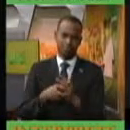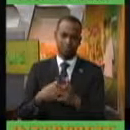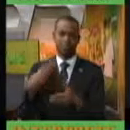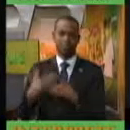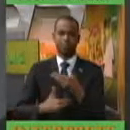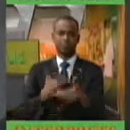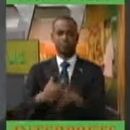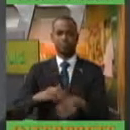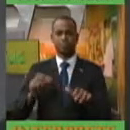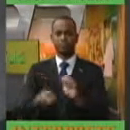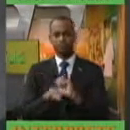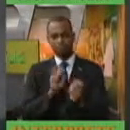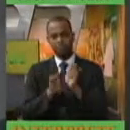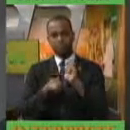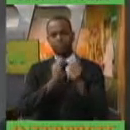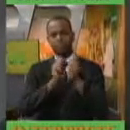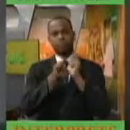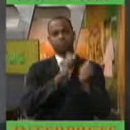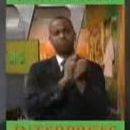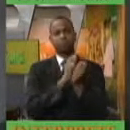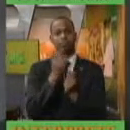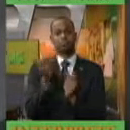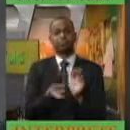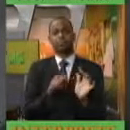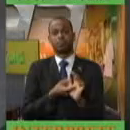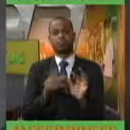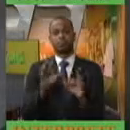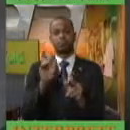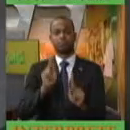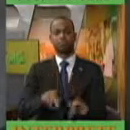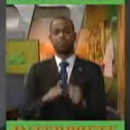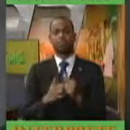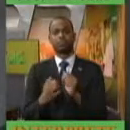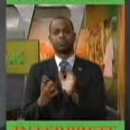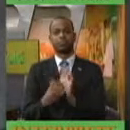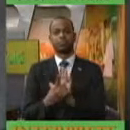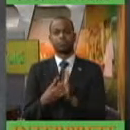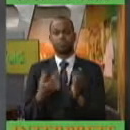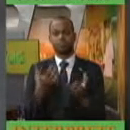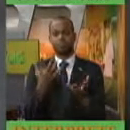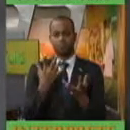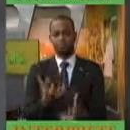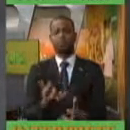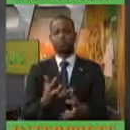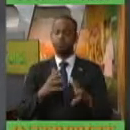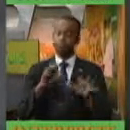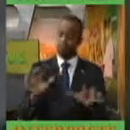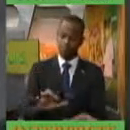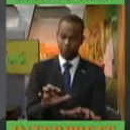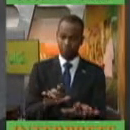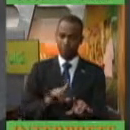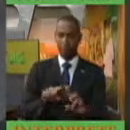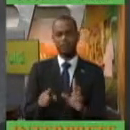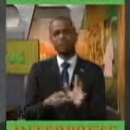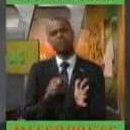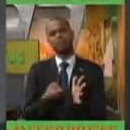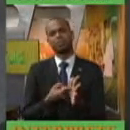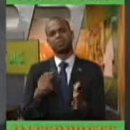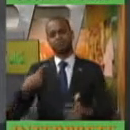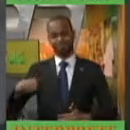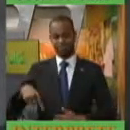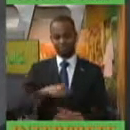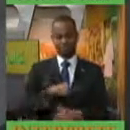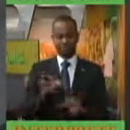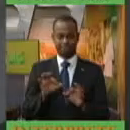un proceso de transformación. Porque muchas veces la persona con discapacidad tiene el interés de hacer las cosas, pero muchas veces